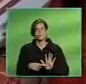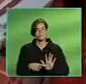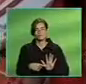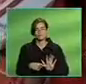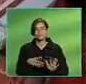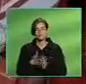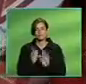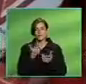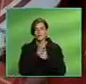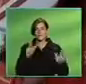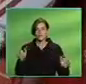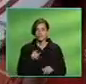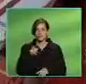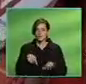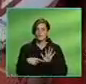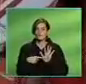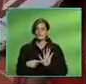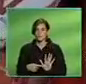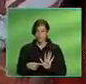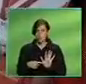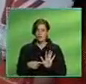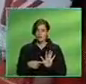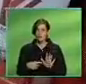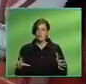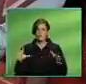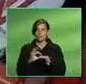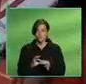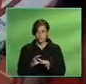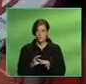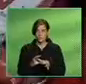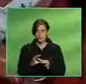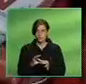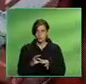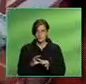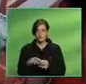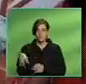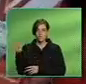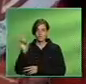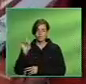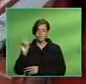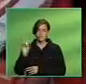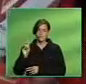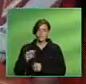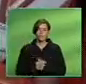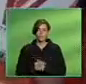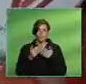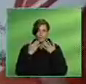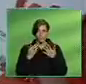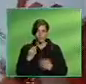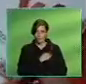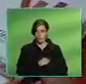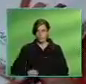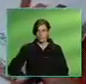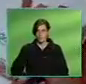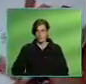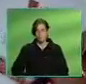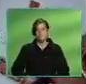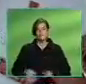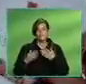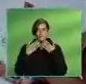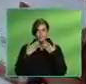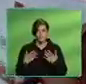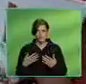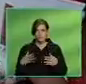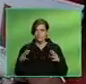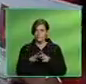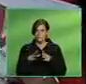la libertad, usted representa la unión de Venezuela. Gracias, presidente. Gracias